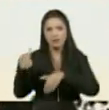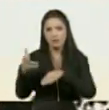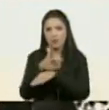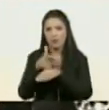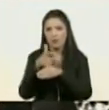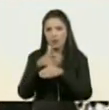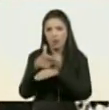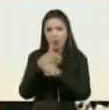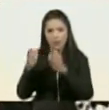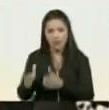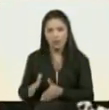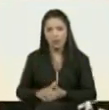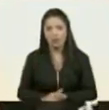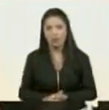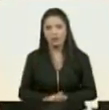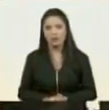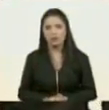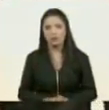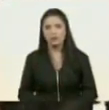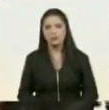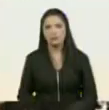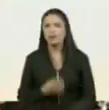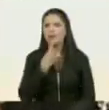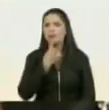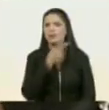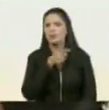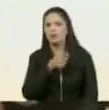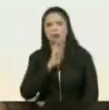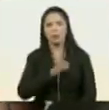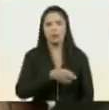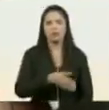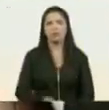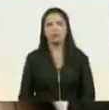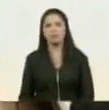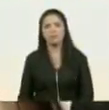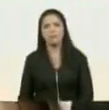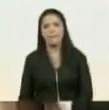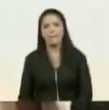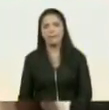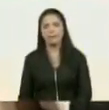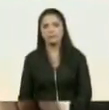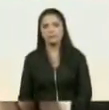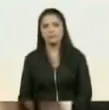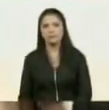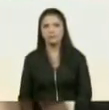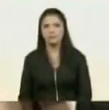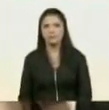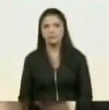momentos cuestionan el procedimiento que ha hecho el Consejo Nacional Electoral? Si algo, ya te contesto a ti,